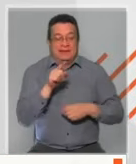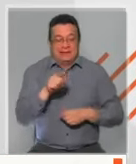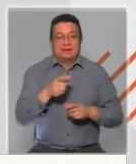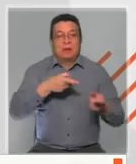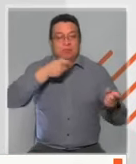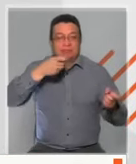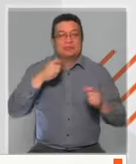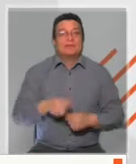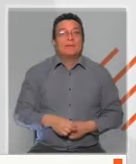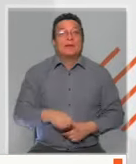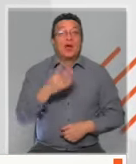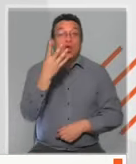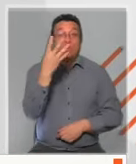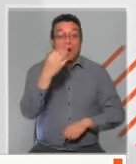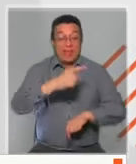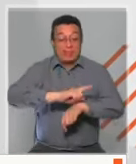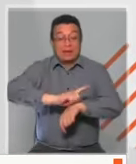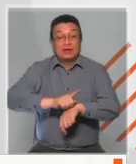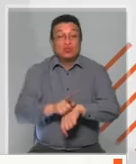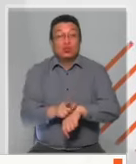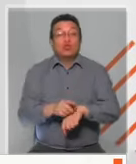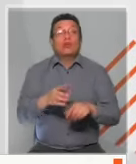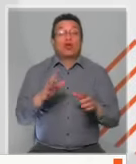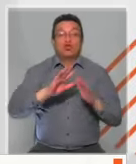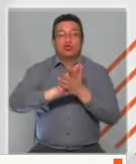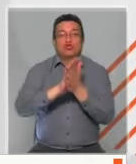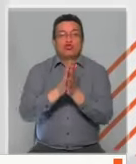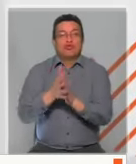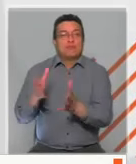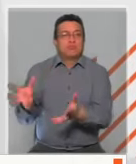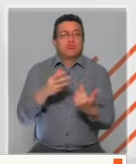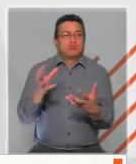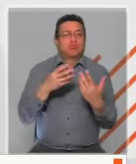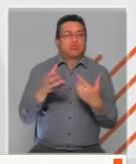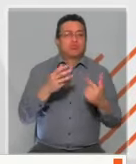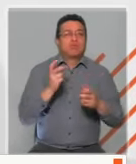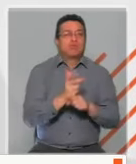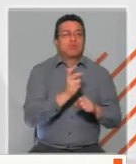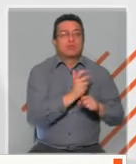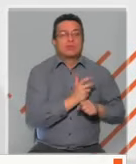En solo 40 segundos se llevaron todo lo que pudieron.